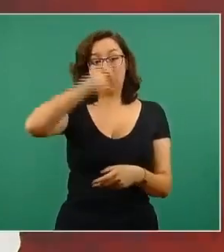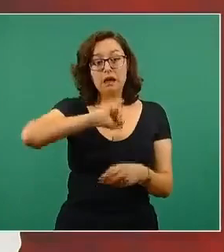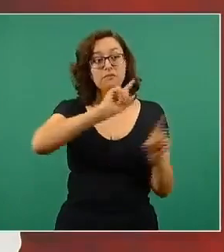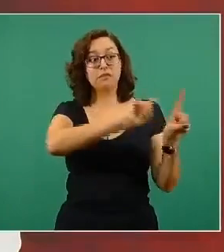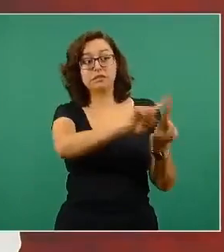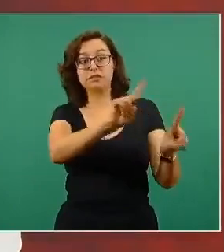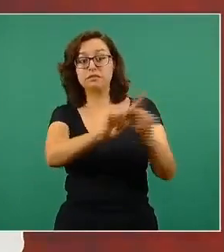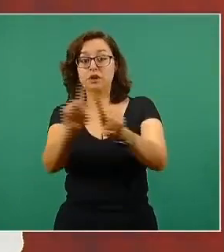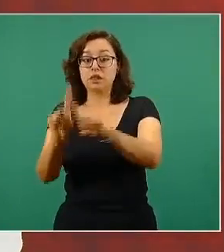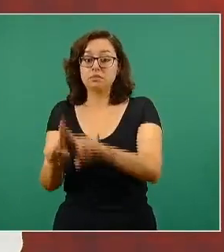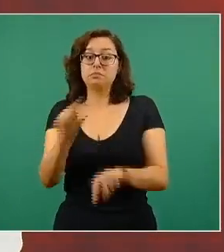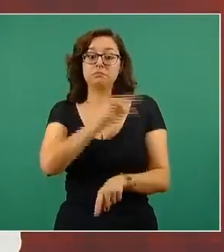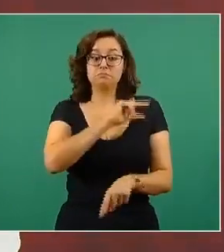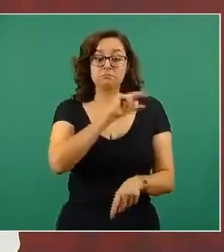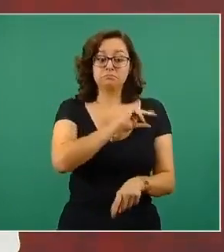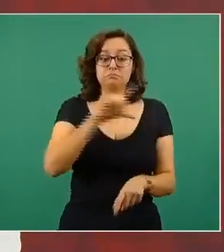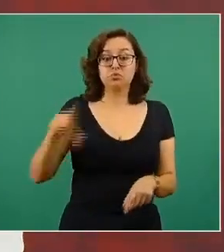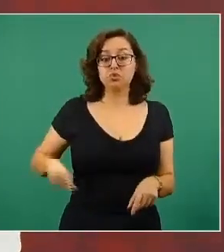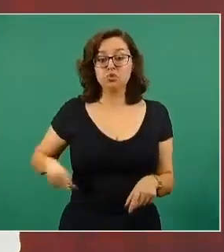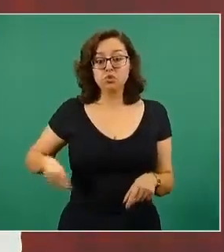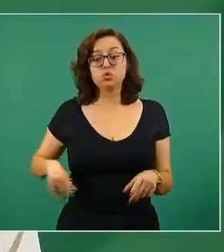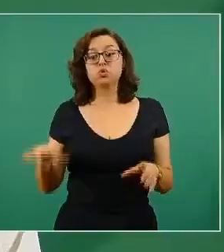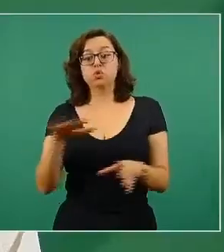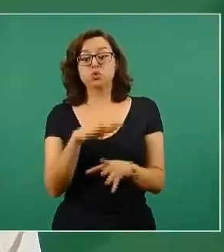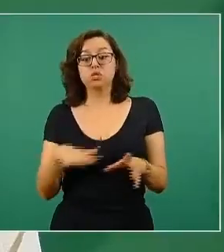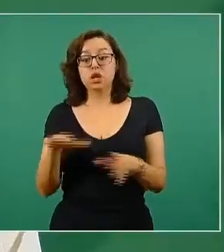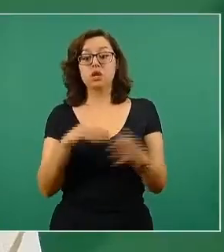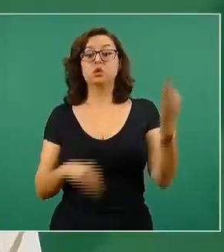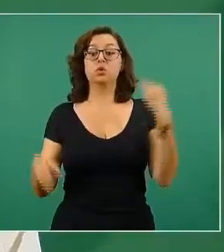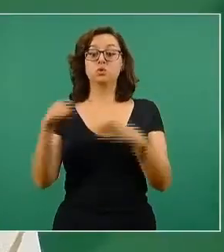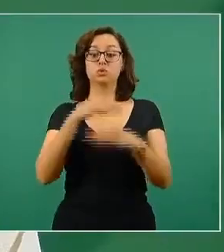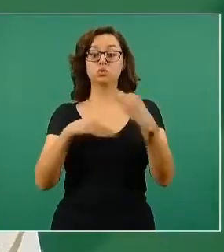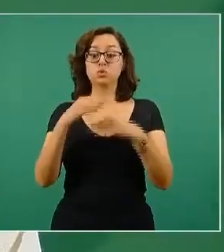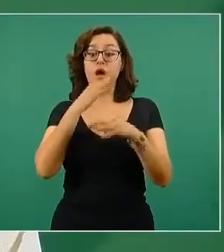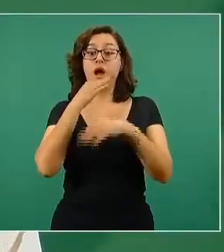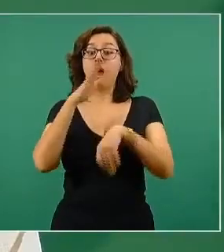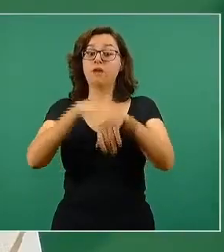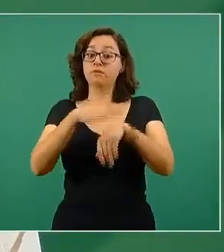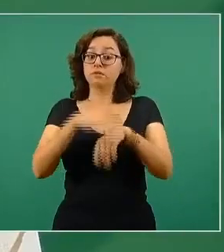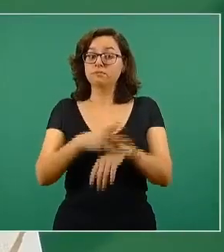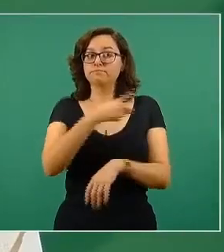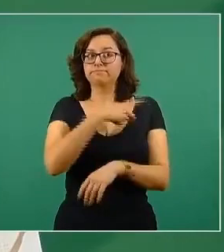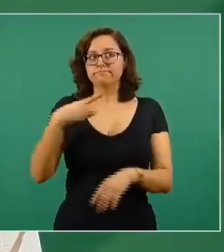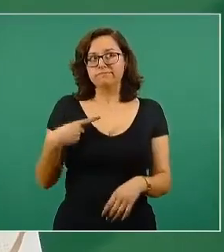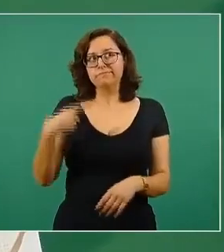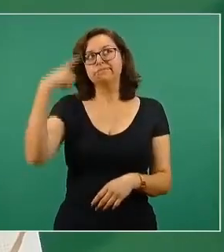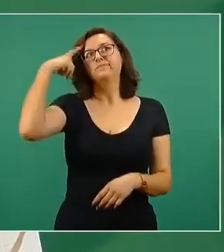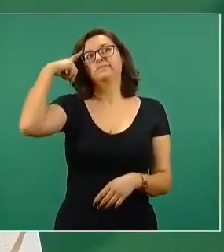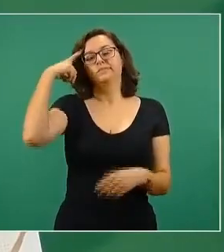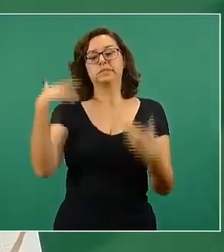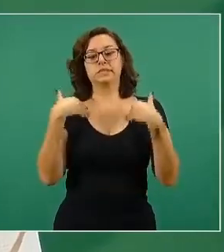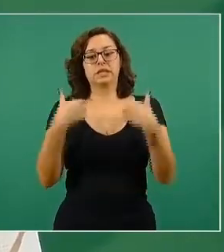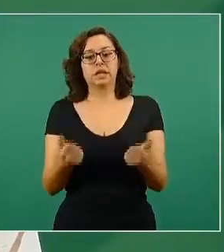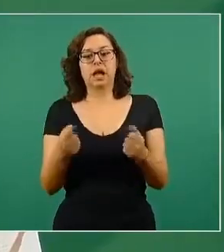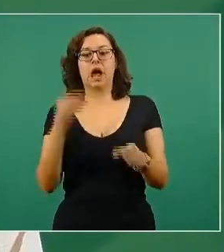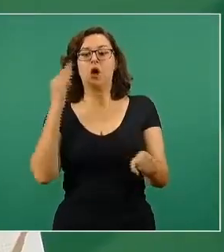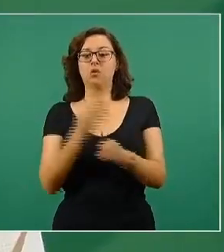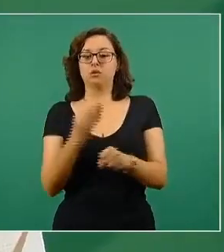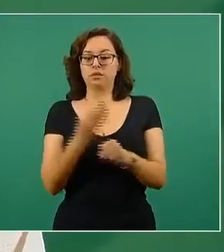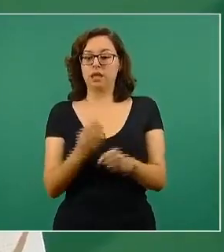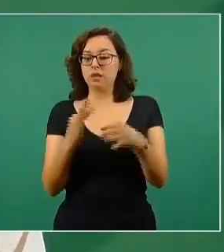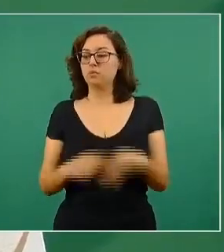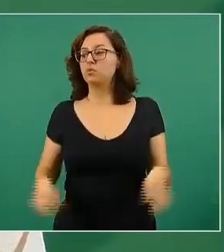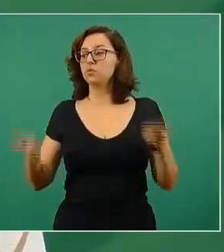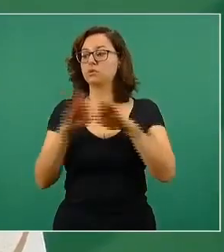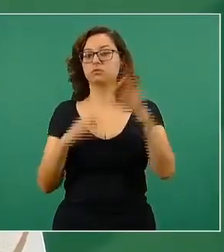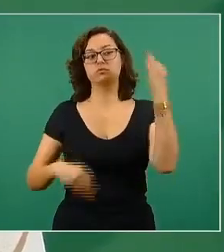sector privado o del sector social es que tengan un poco de conciencia sobre la importancia colectiva de